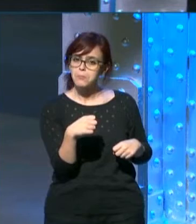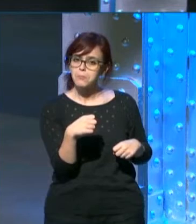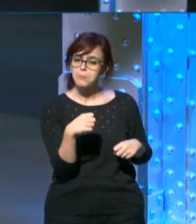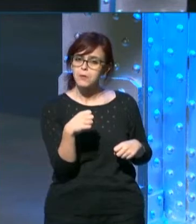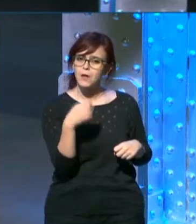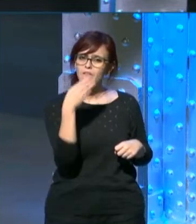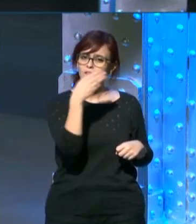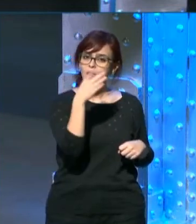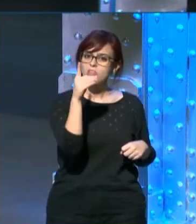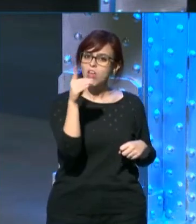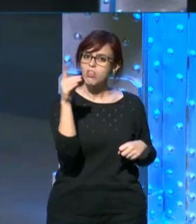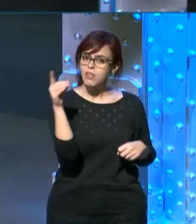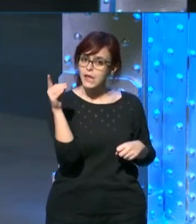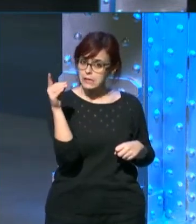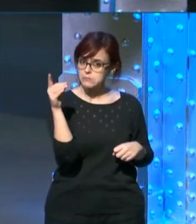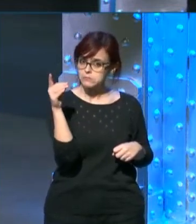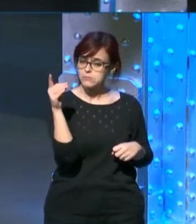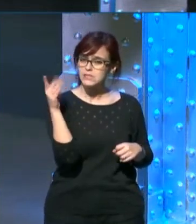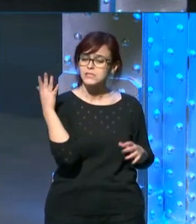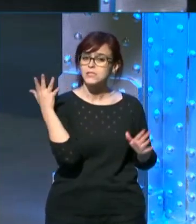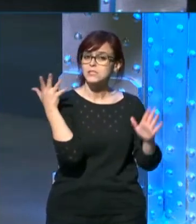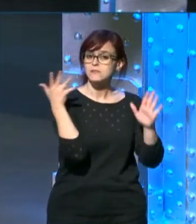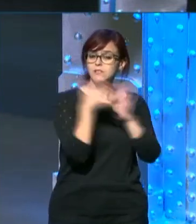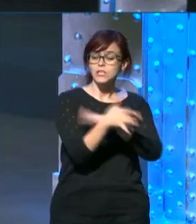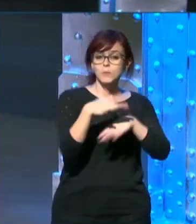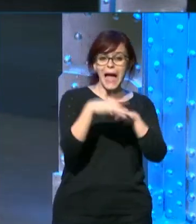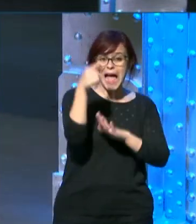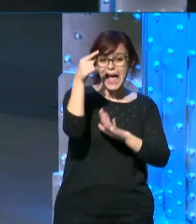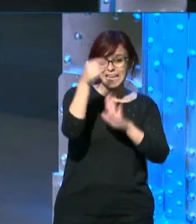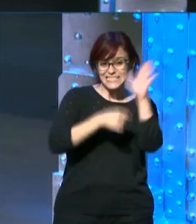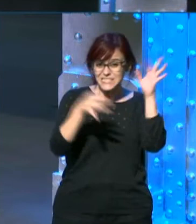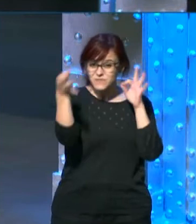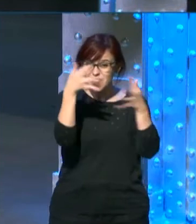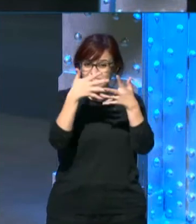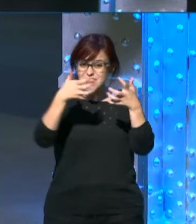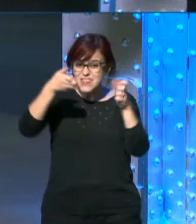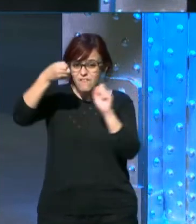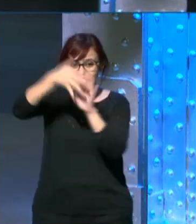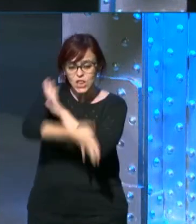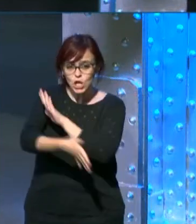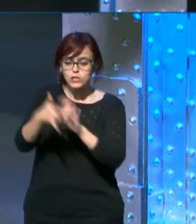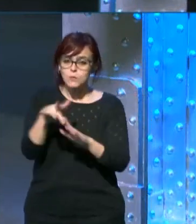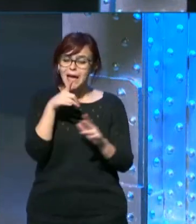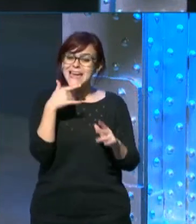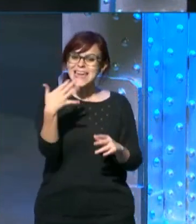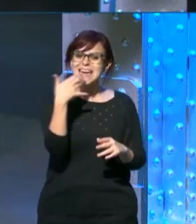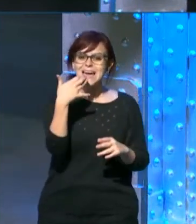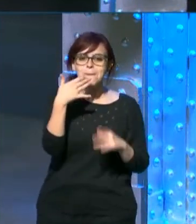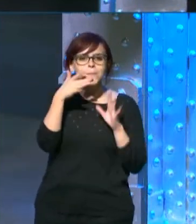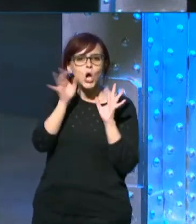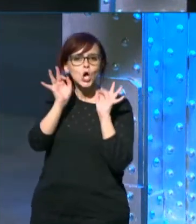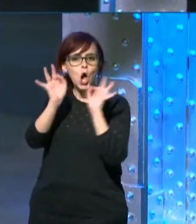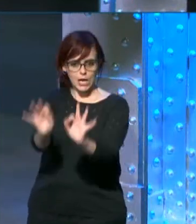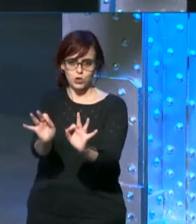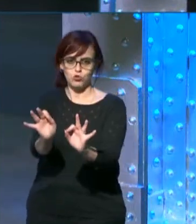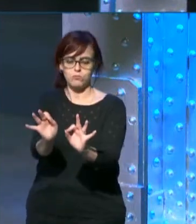con BDD lo que usted puede hacer es que las especificaciones las tendrá definidas en base a ejemplos concretos.